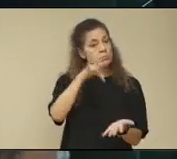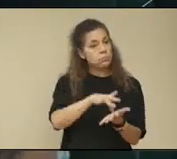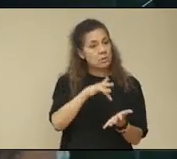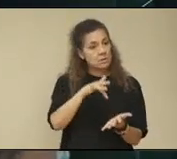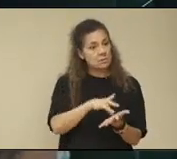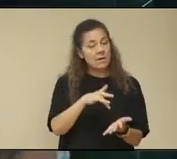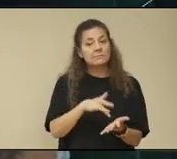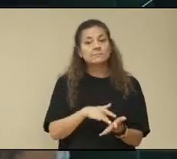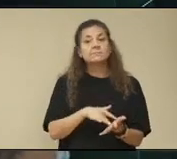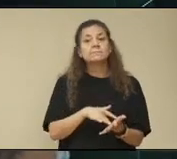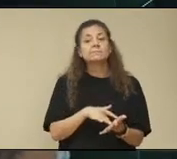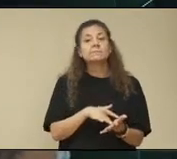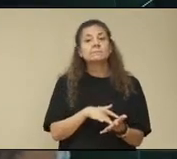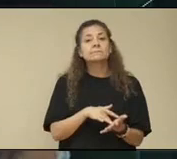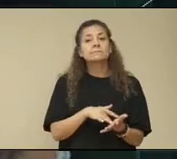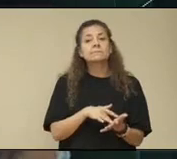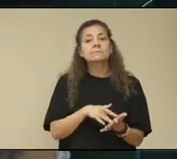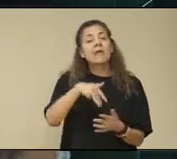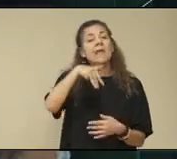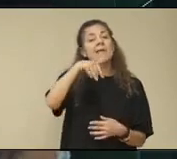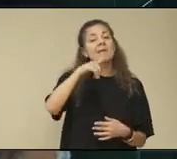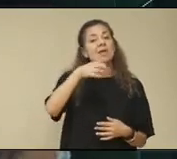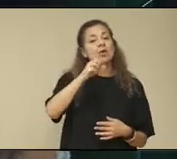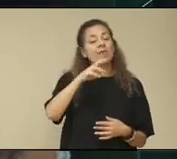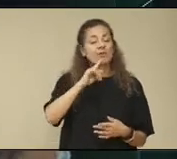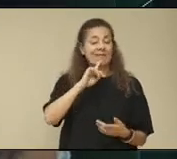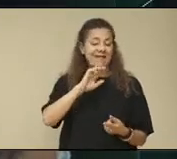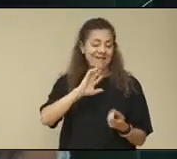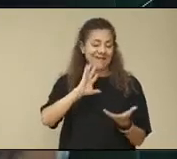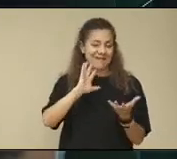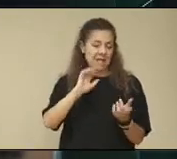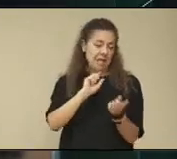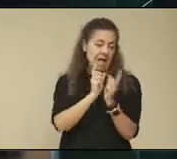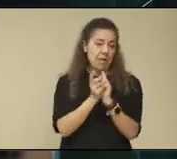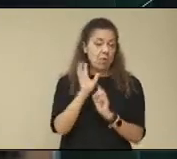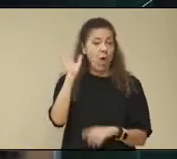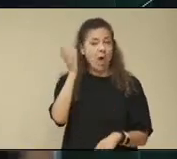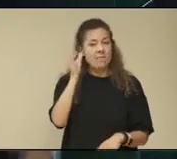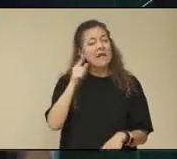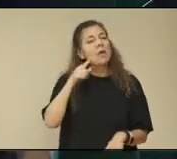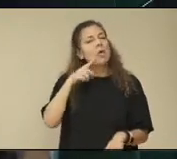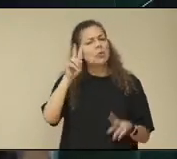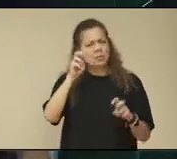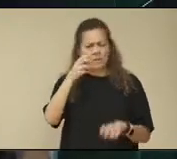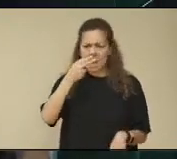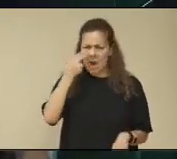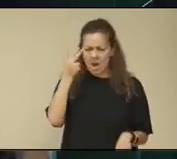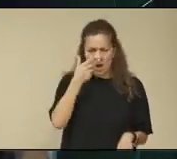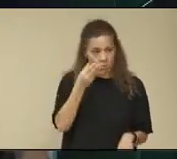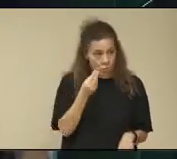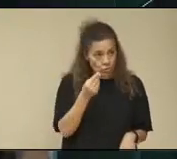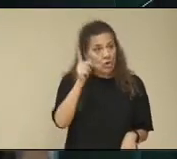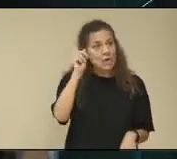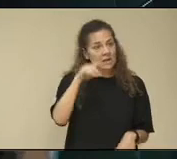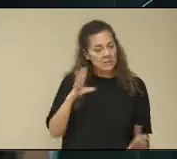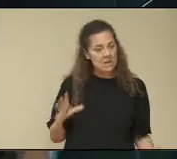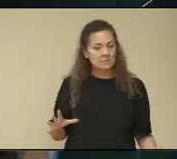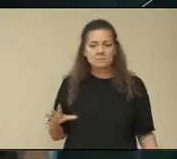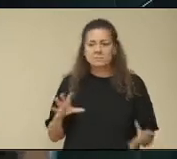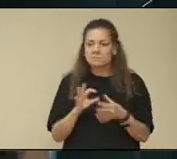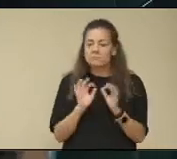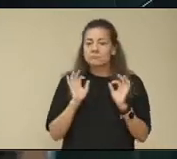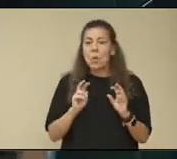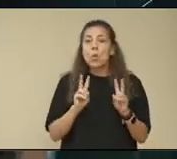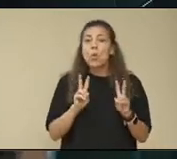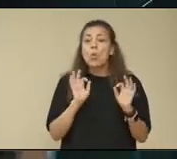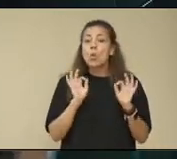sobre microbiota ambiental bajo el cambio global. Un tema muy interesante que además encaja perfectamente. Principios de noviembre